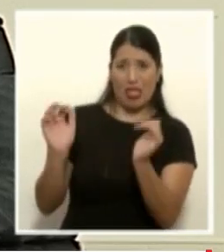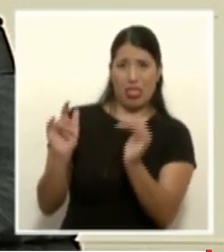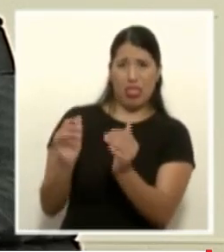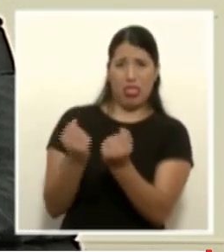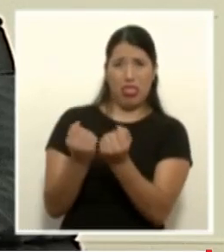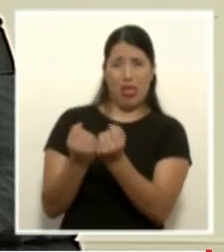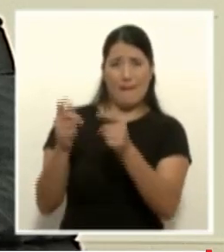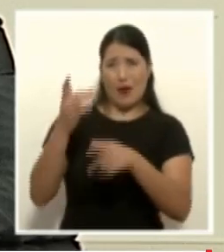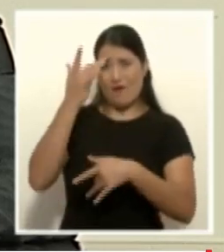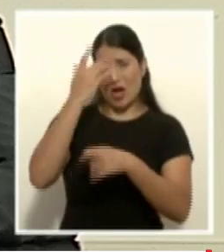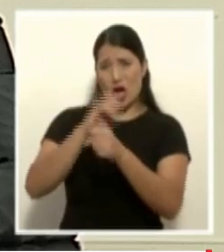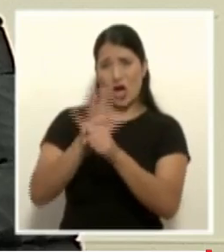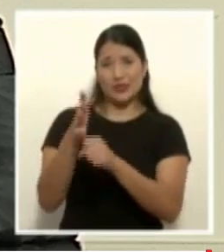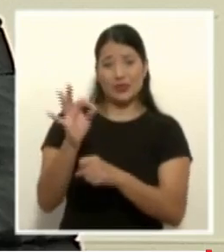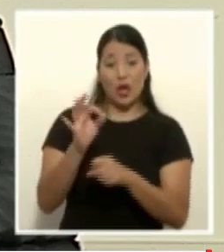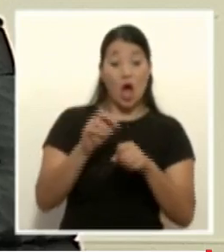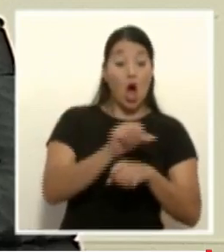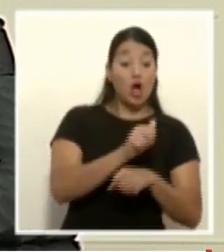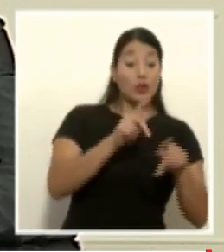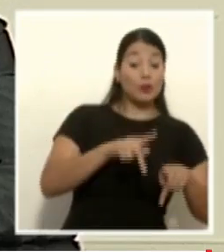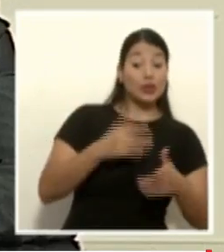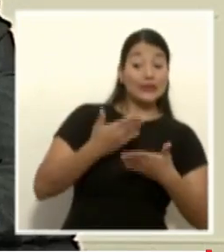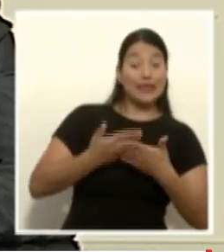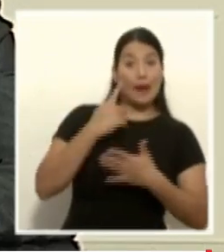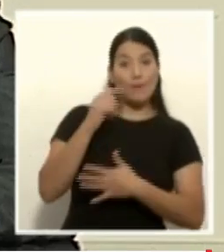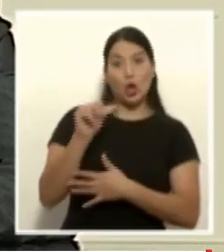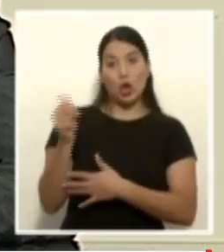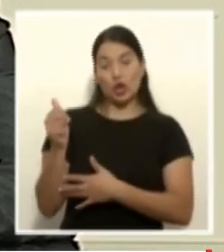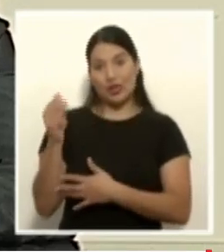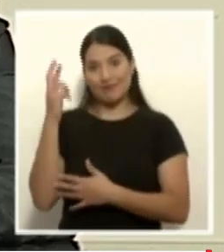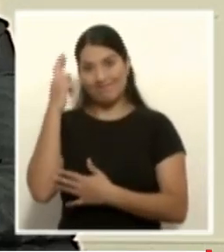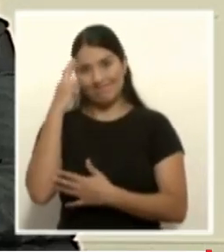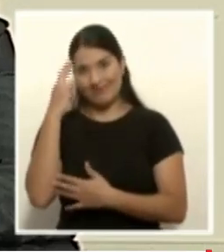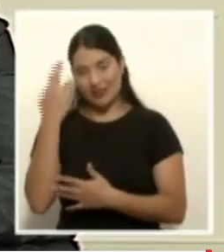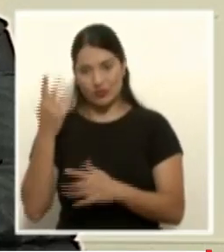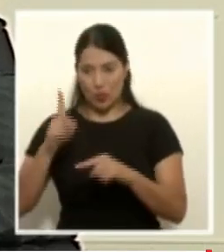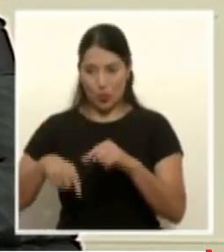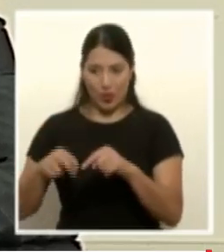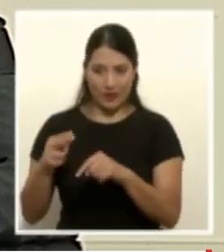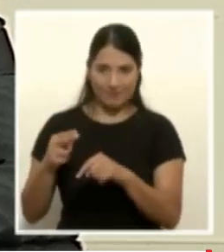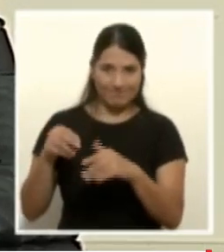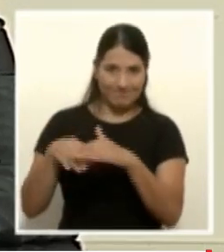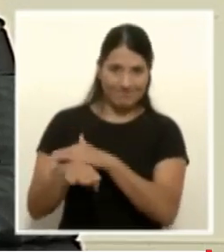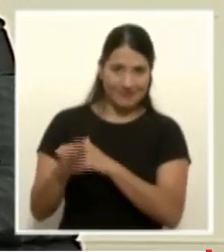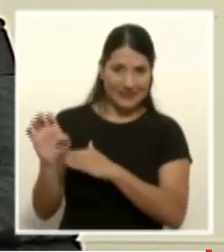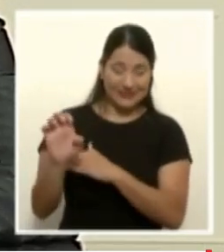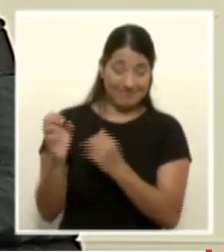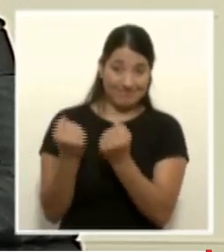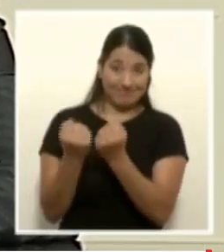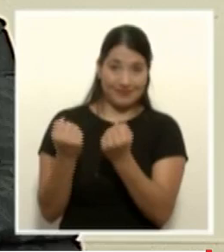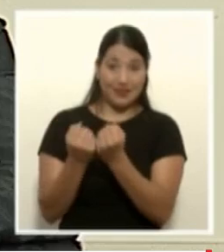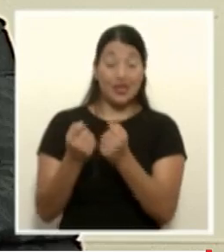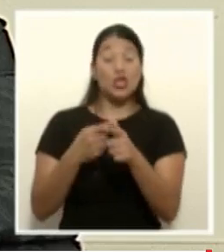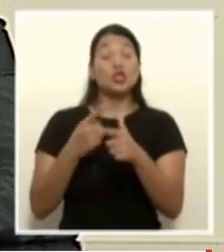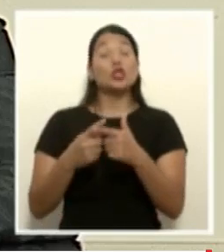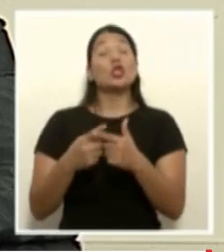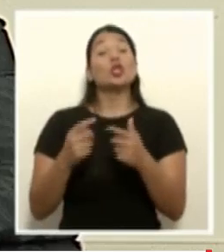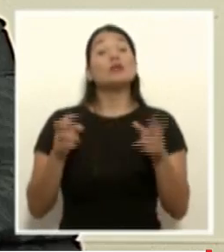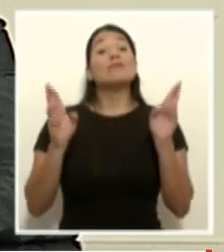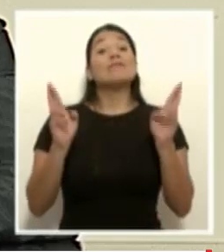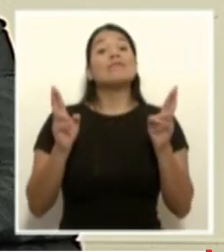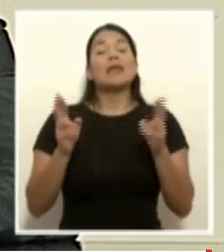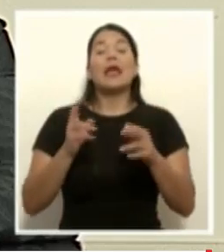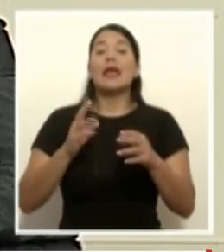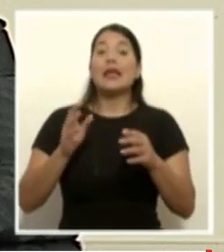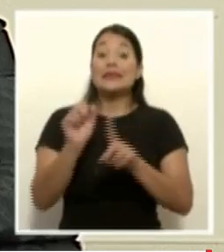bastante malestar al respecto y gente que ya quiere retomar, pero esperamos que ya la situación sanitaria pronto lo permite y que con los